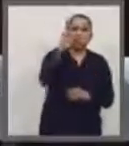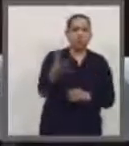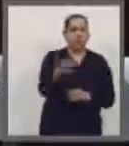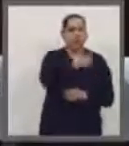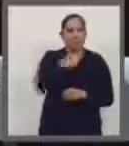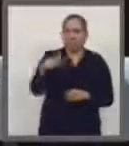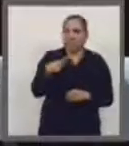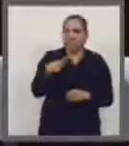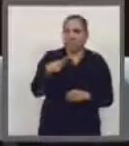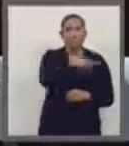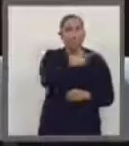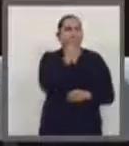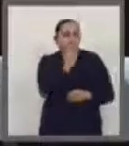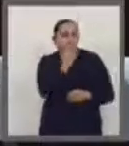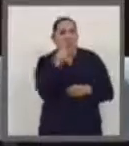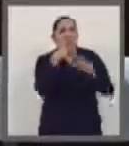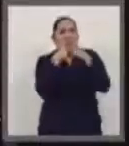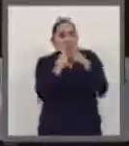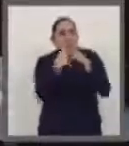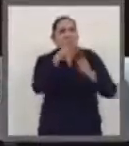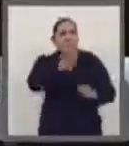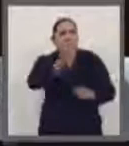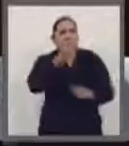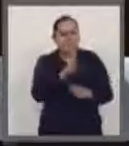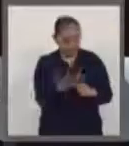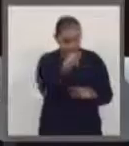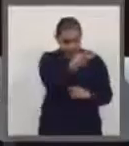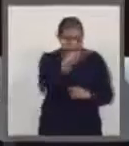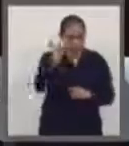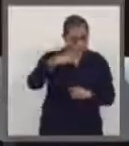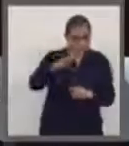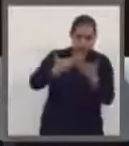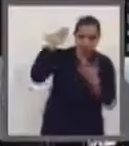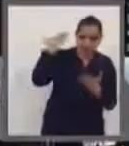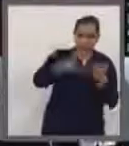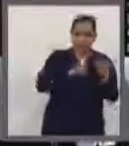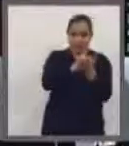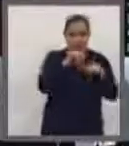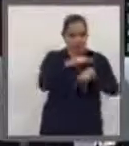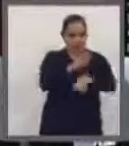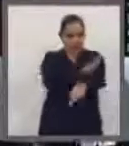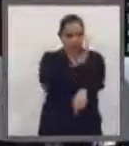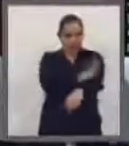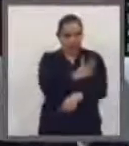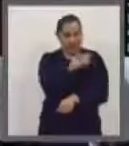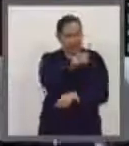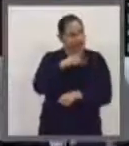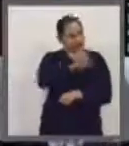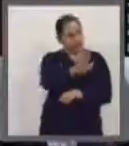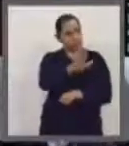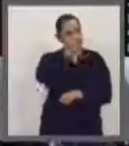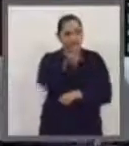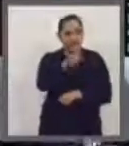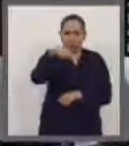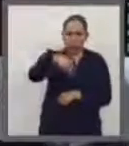chiflado cuando aceptaron la reforma energética respeten porque para esto es esta tribuna esta